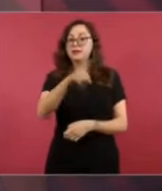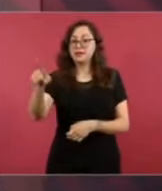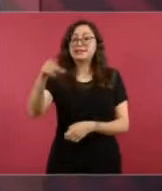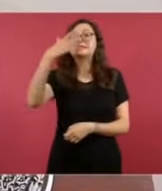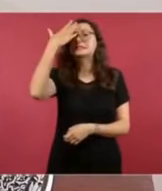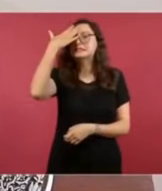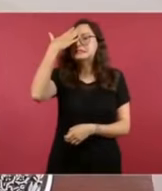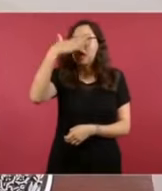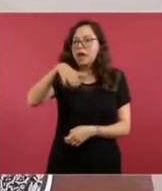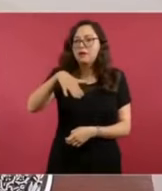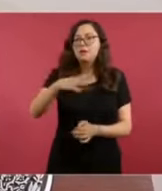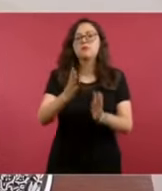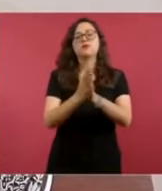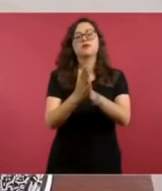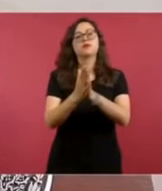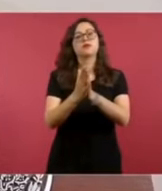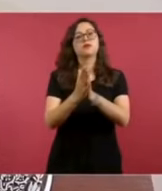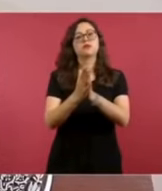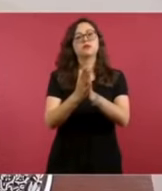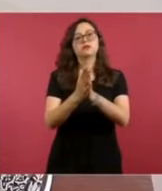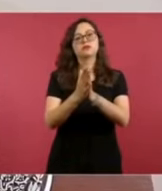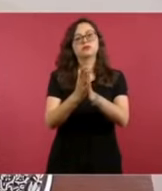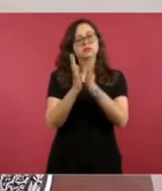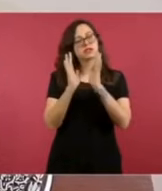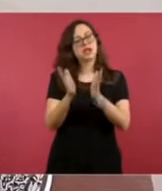pedirles que nos sigan ayudando,